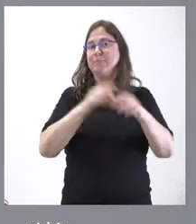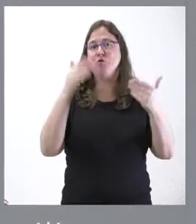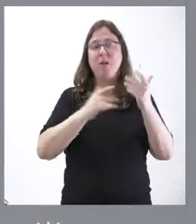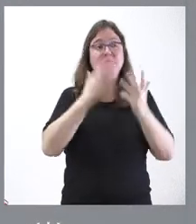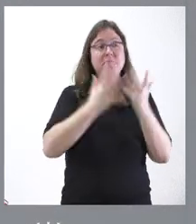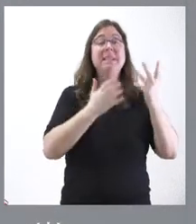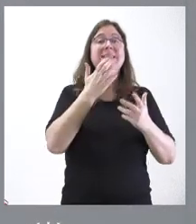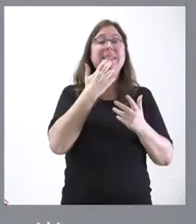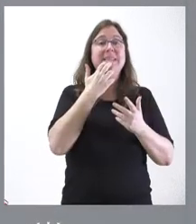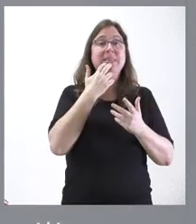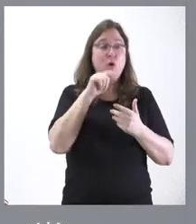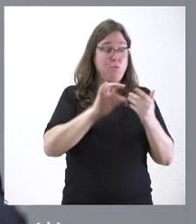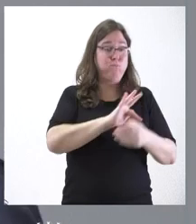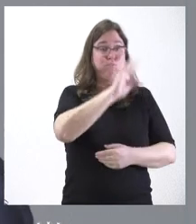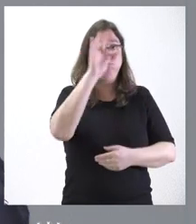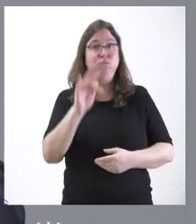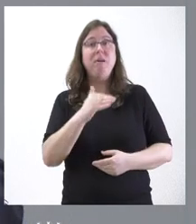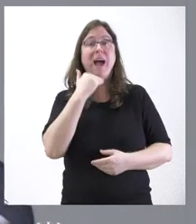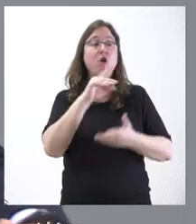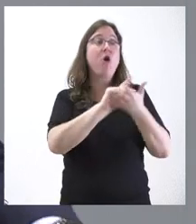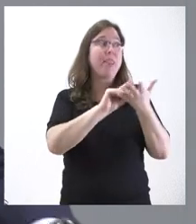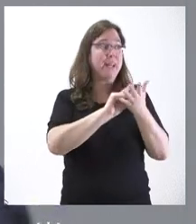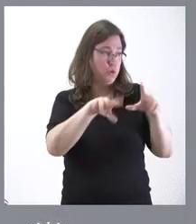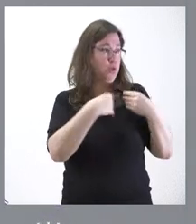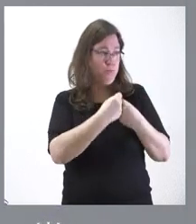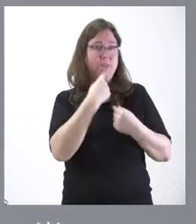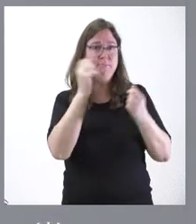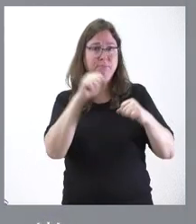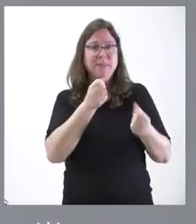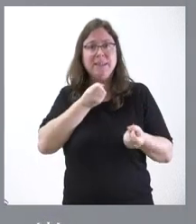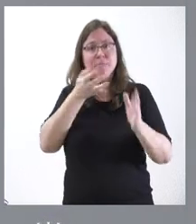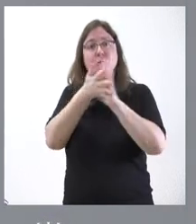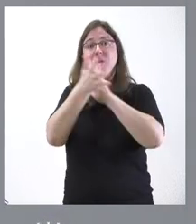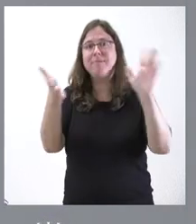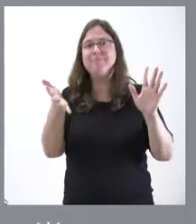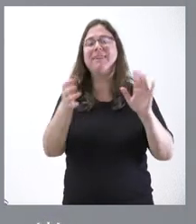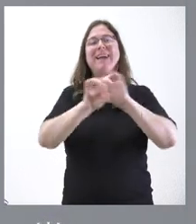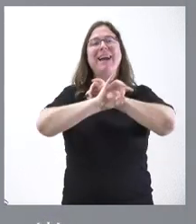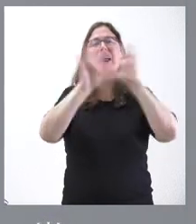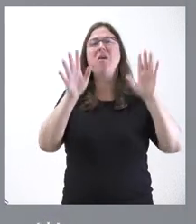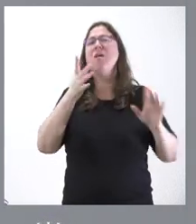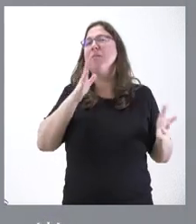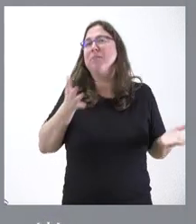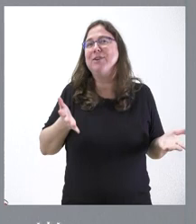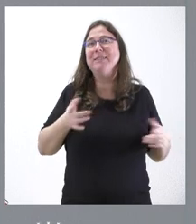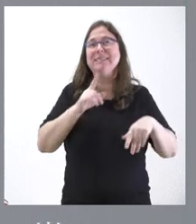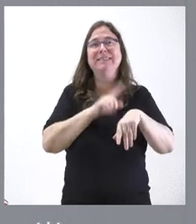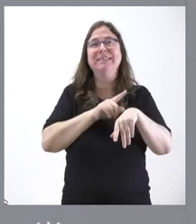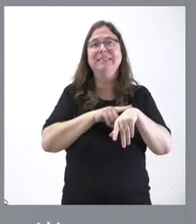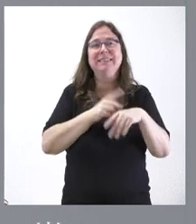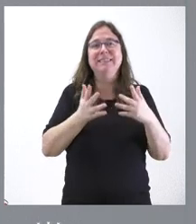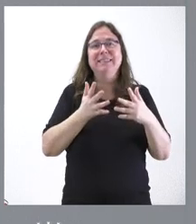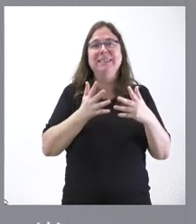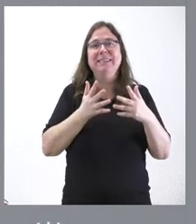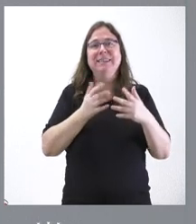a lo largo de la de la sesión pudiera ver los datos Y completarlo sí que les hago una aclaración Pero entre entre